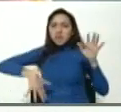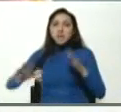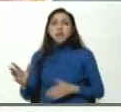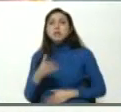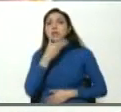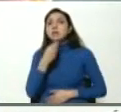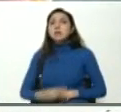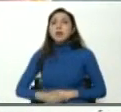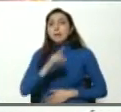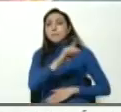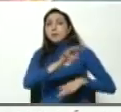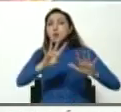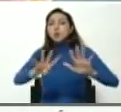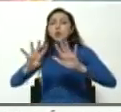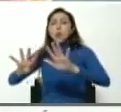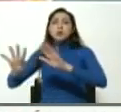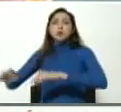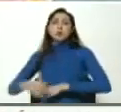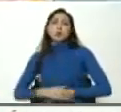1999